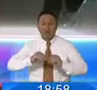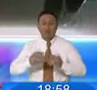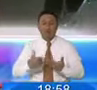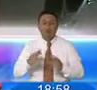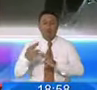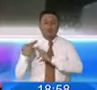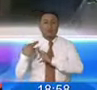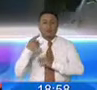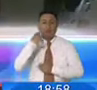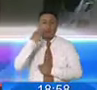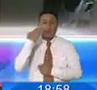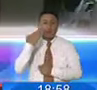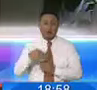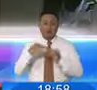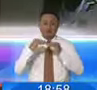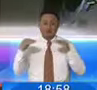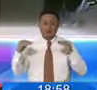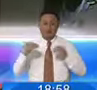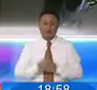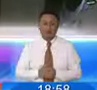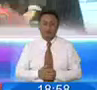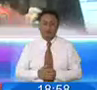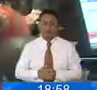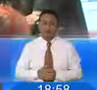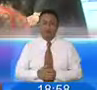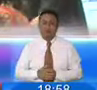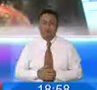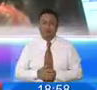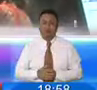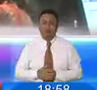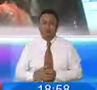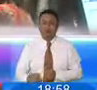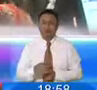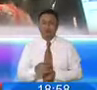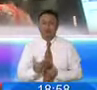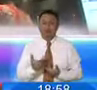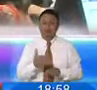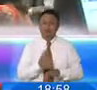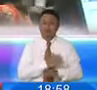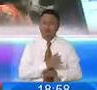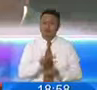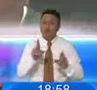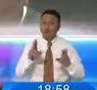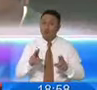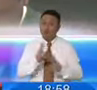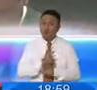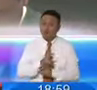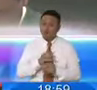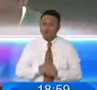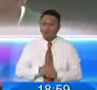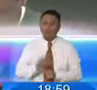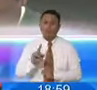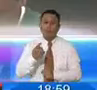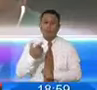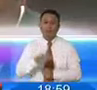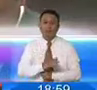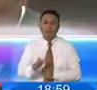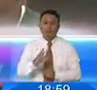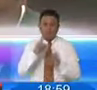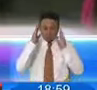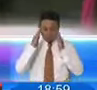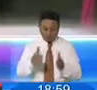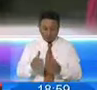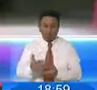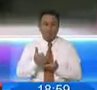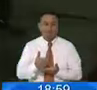del padre y la madre separados frente a sus hijos. Pero que deben ser cautos, el bien principal que hay que proteger es el del menor,